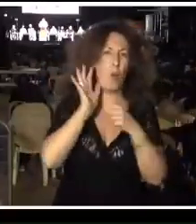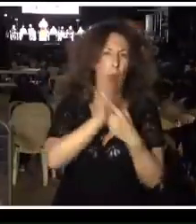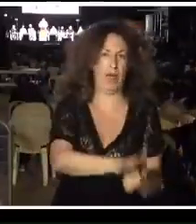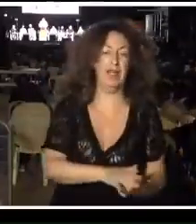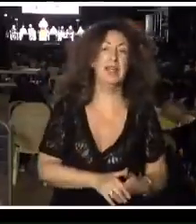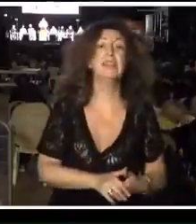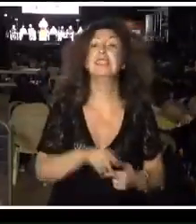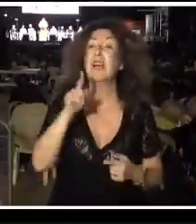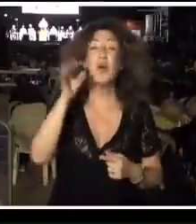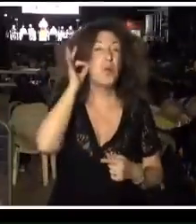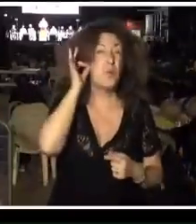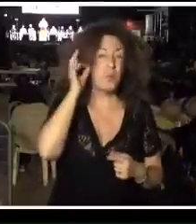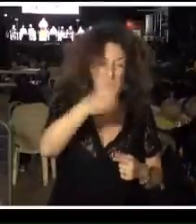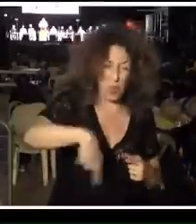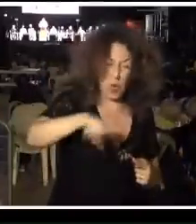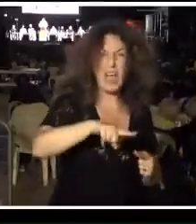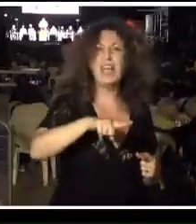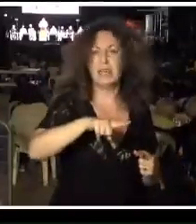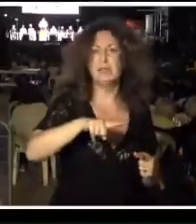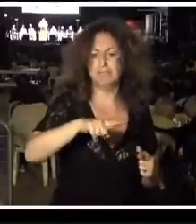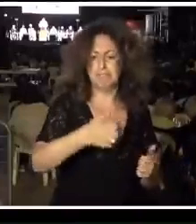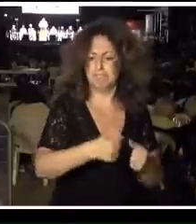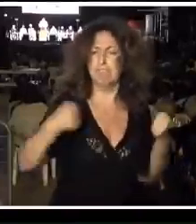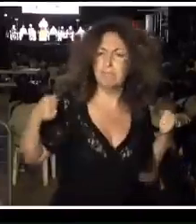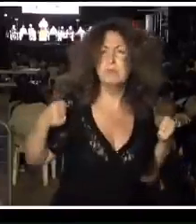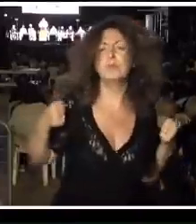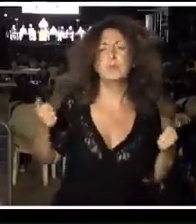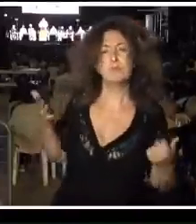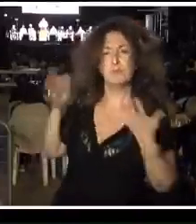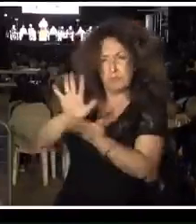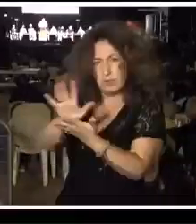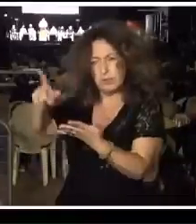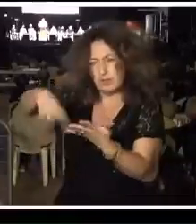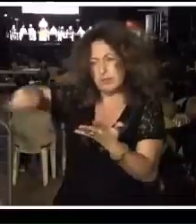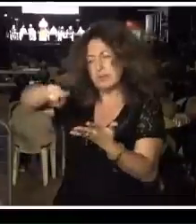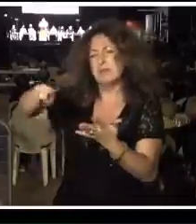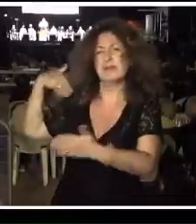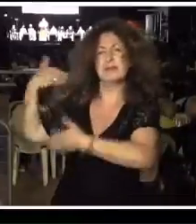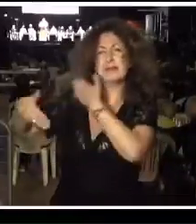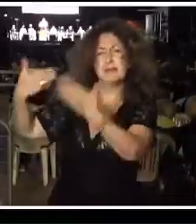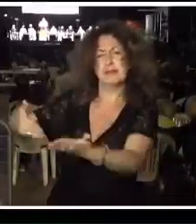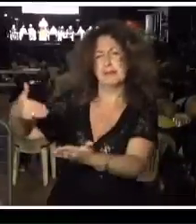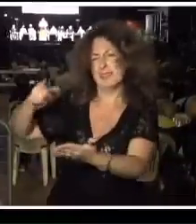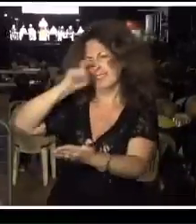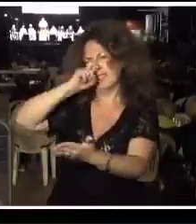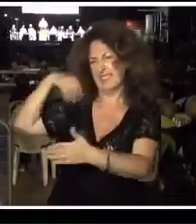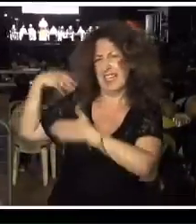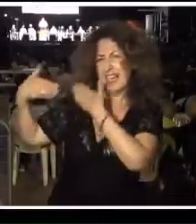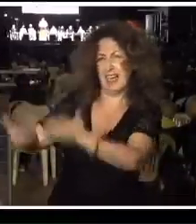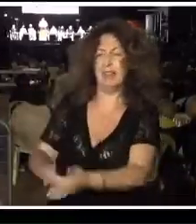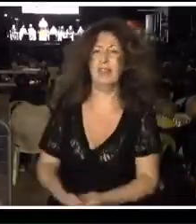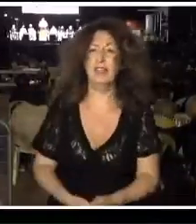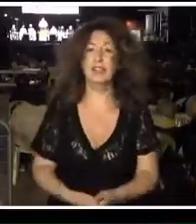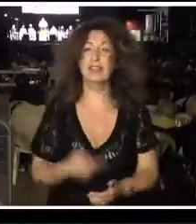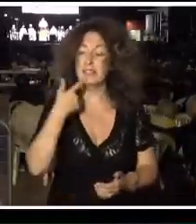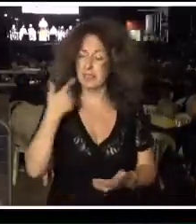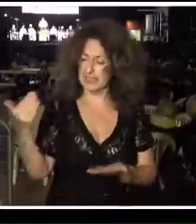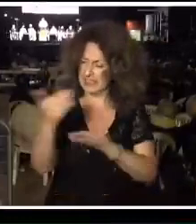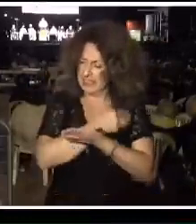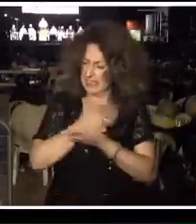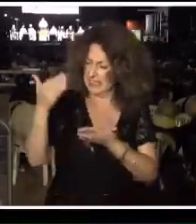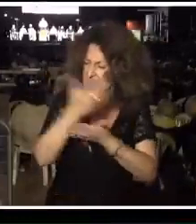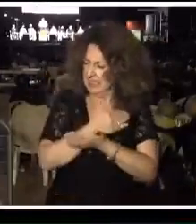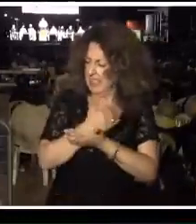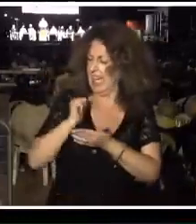de la movilización contra las fuerzas reaccionarias. La acumulación de riquezas por una minoría